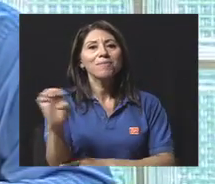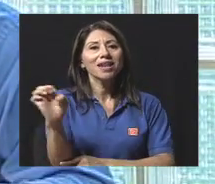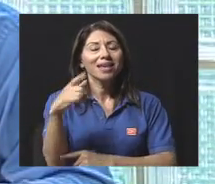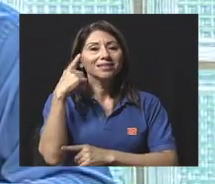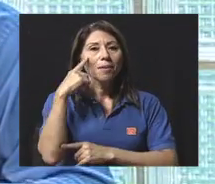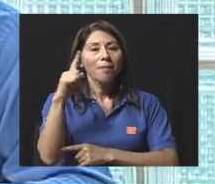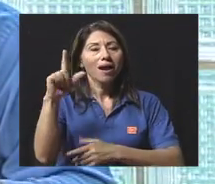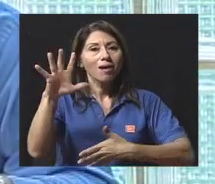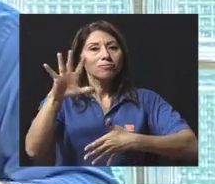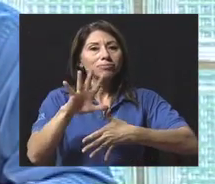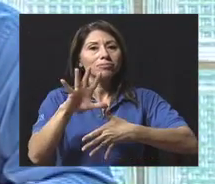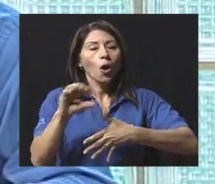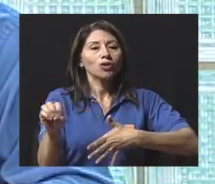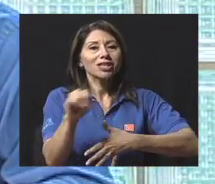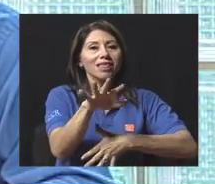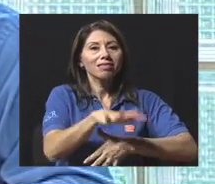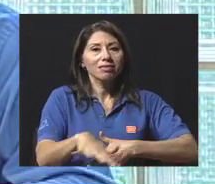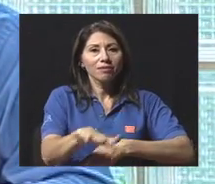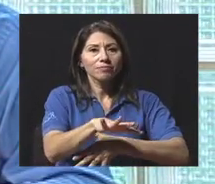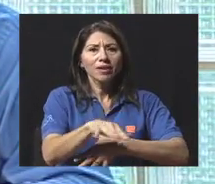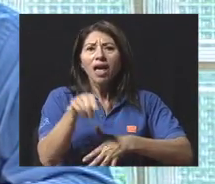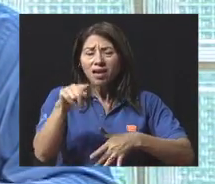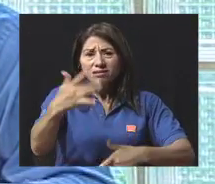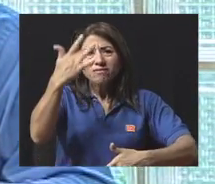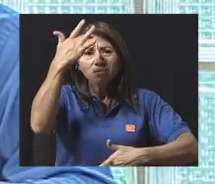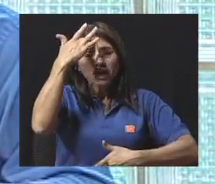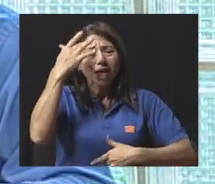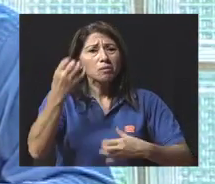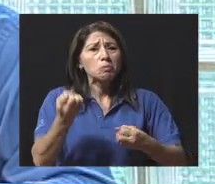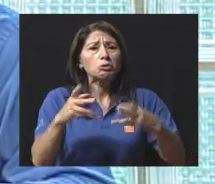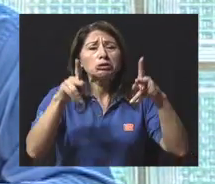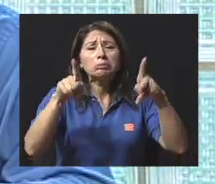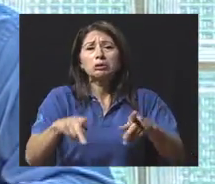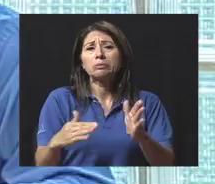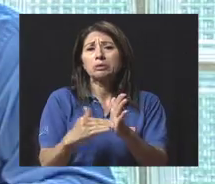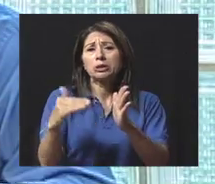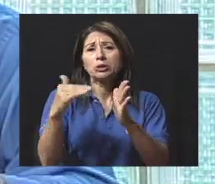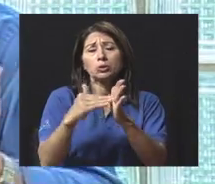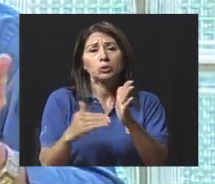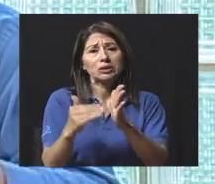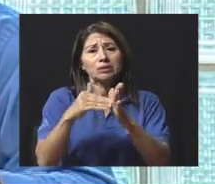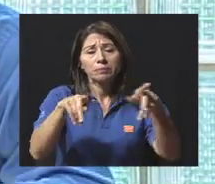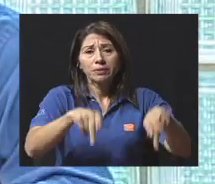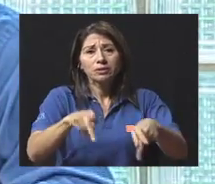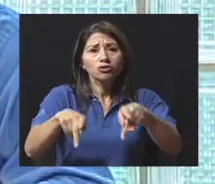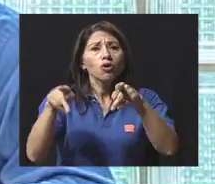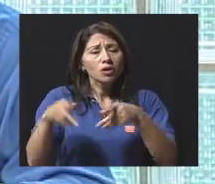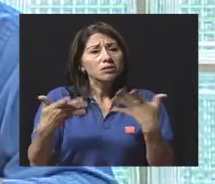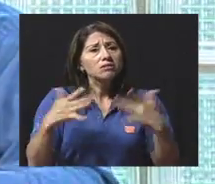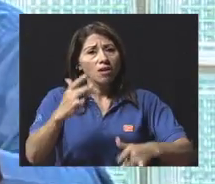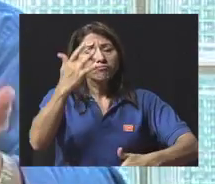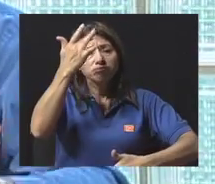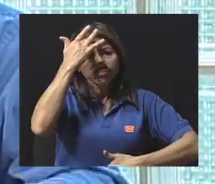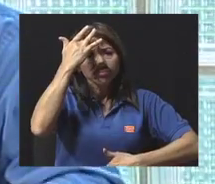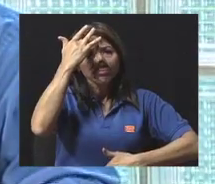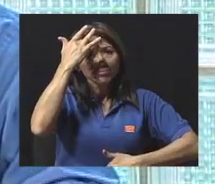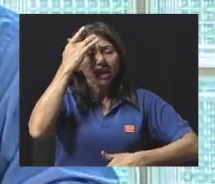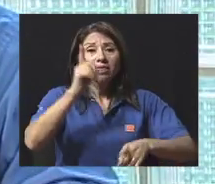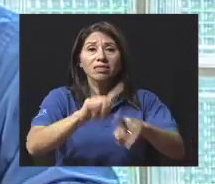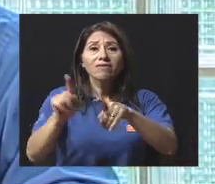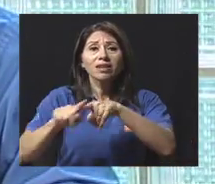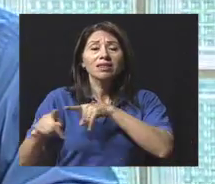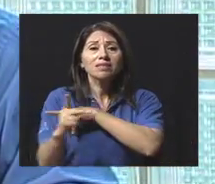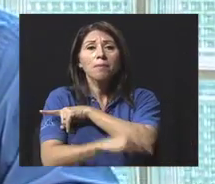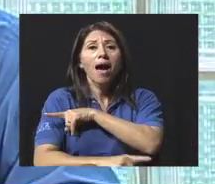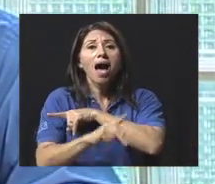esta enfermedad ha afectado a millones de personas a lo largo de países eh que que están siendo digamos circundados